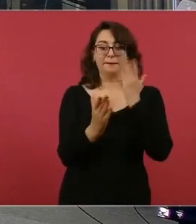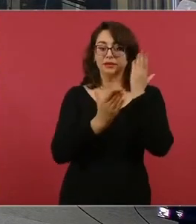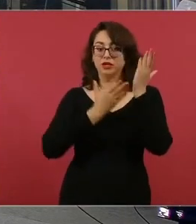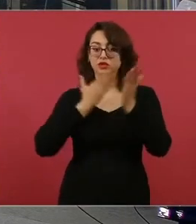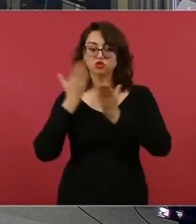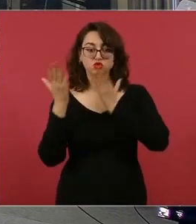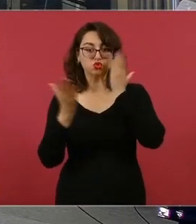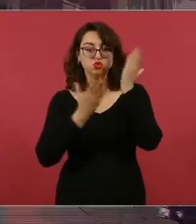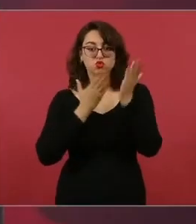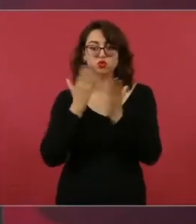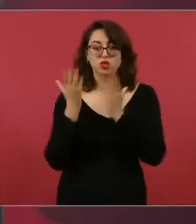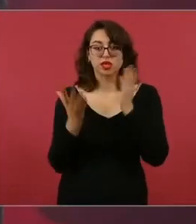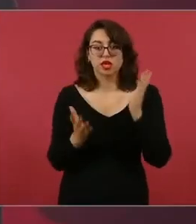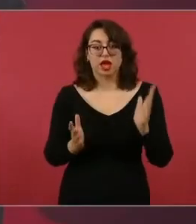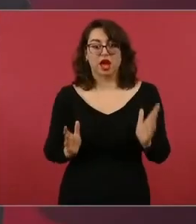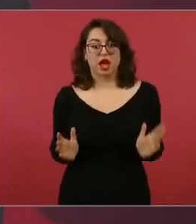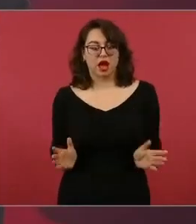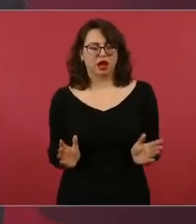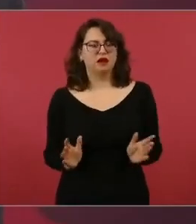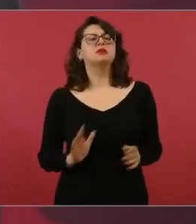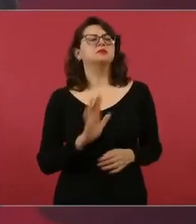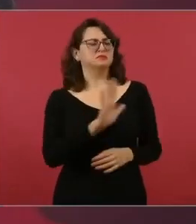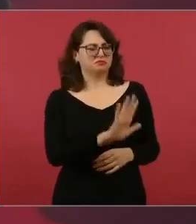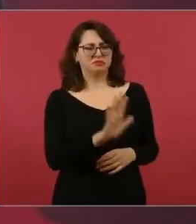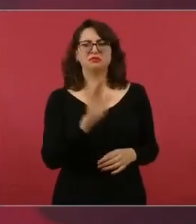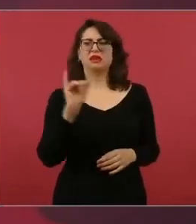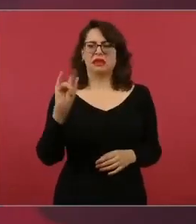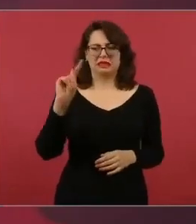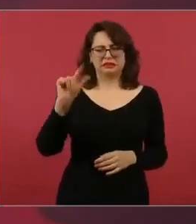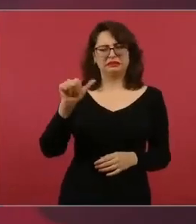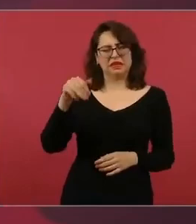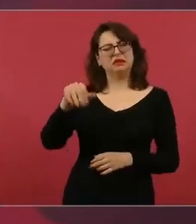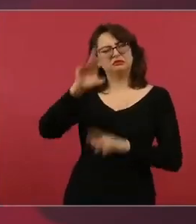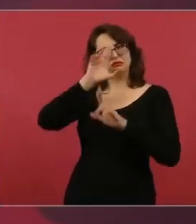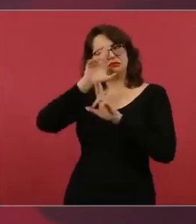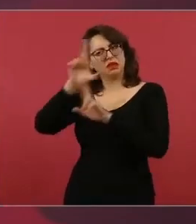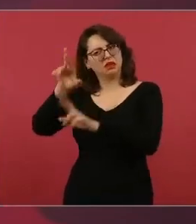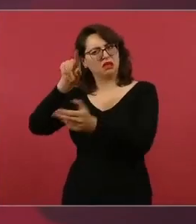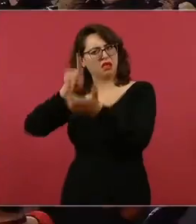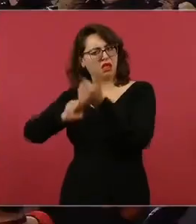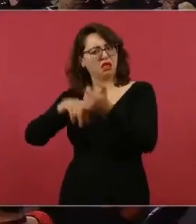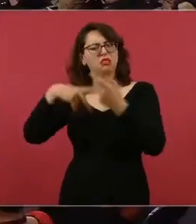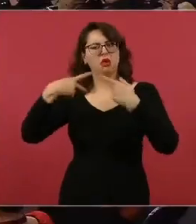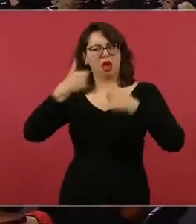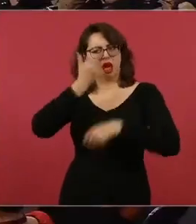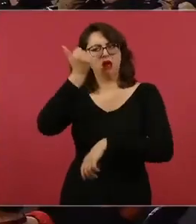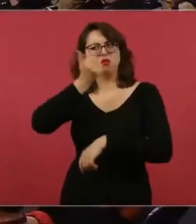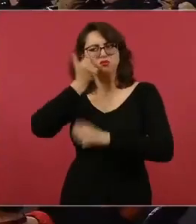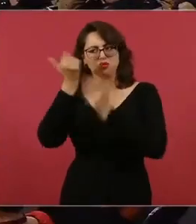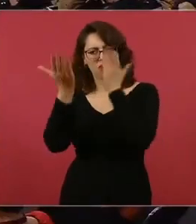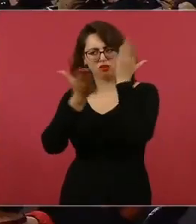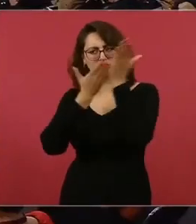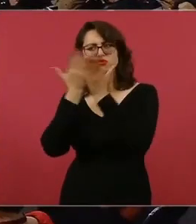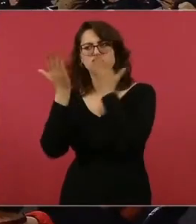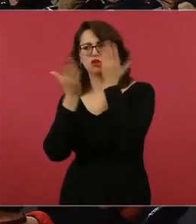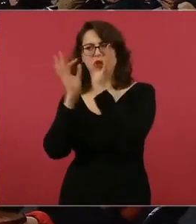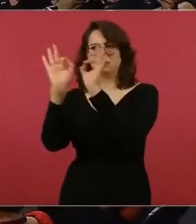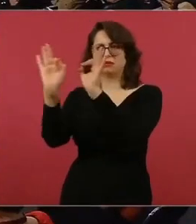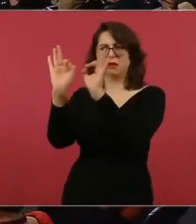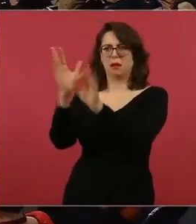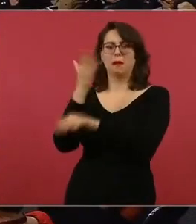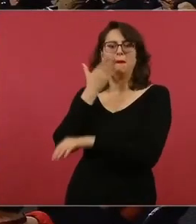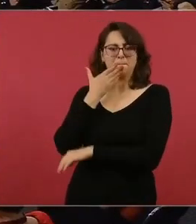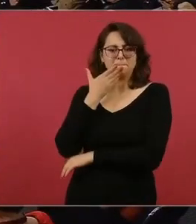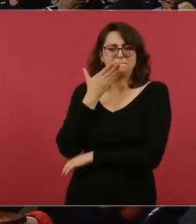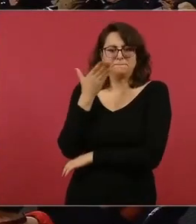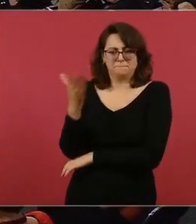nuestros tecnócratas y muy buenos, ¿no? Que yo recuerde, pues Zoé,